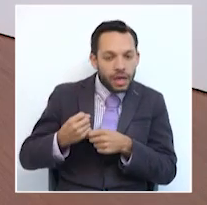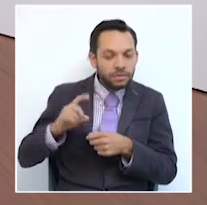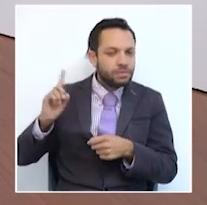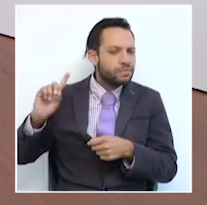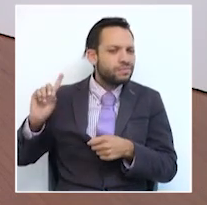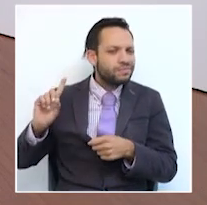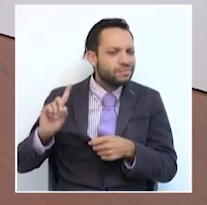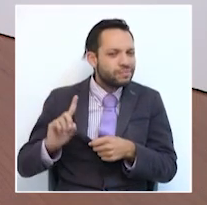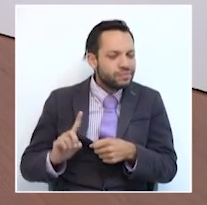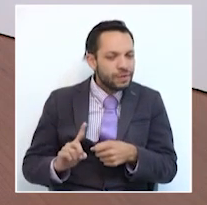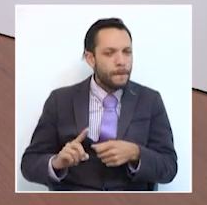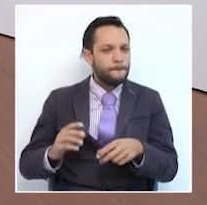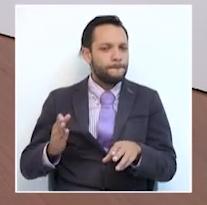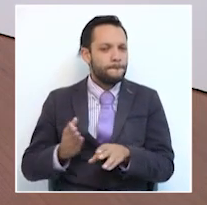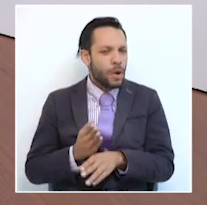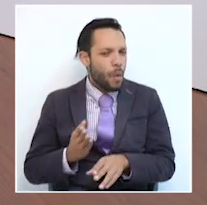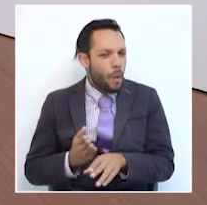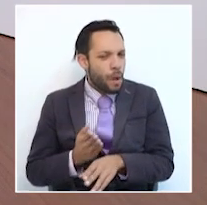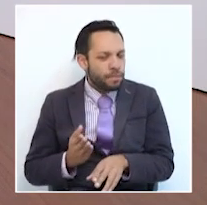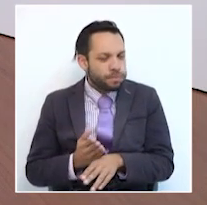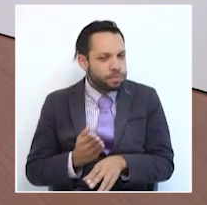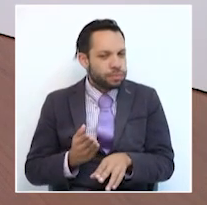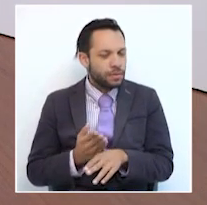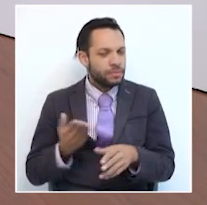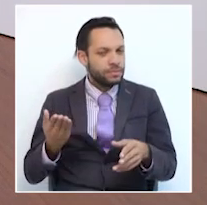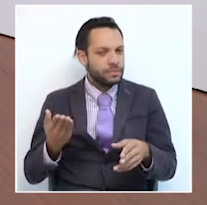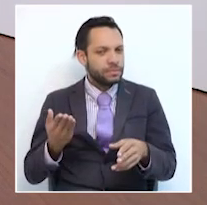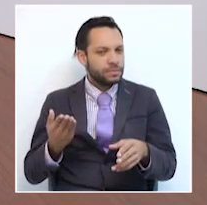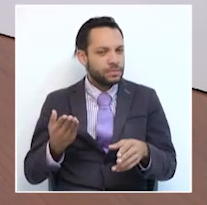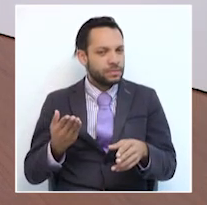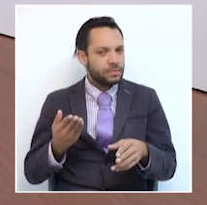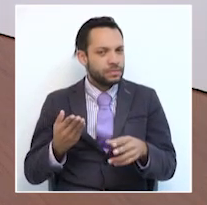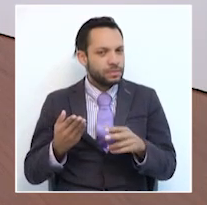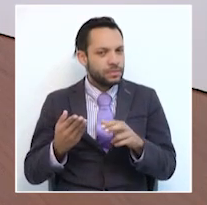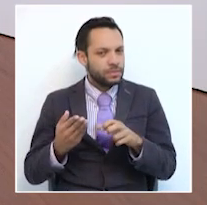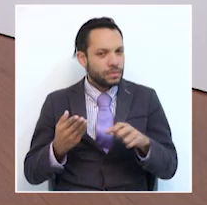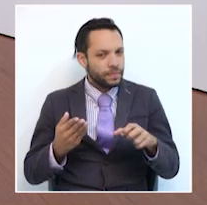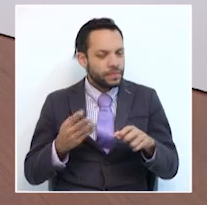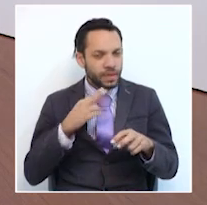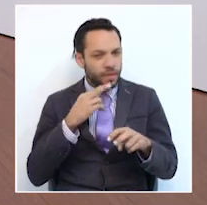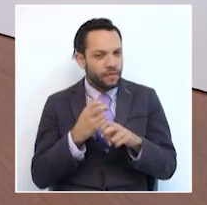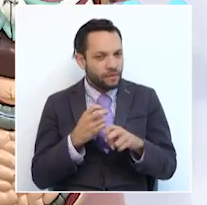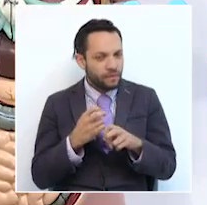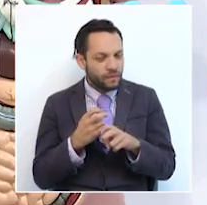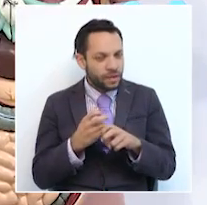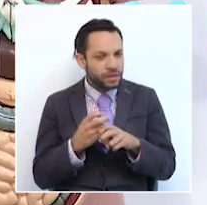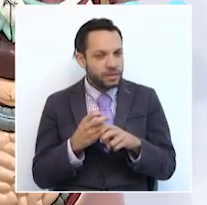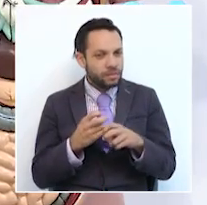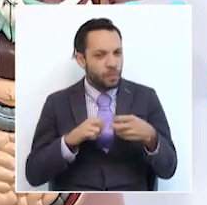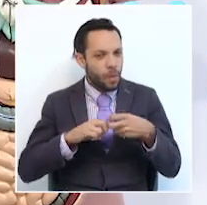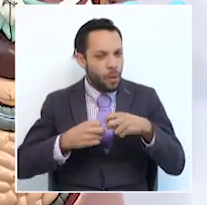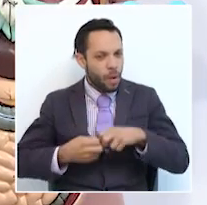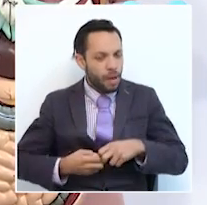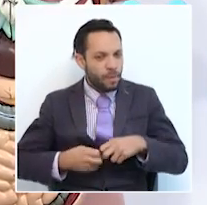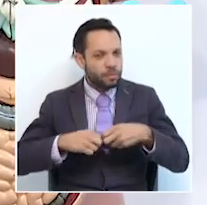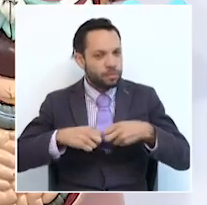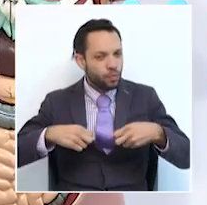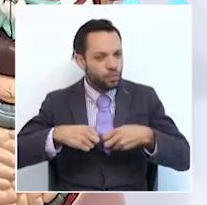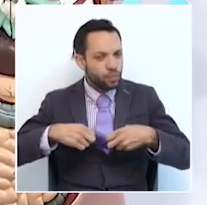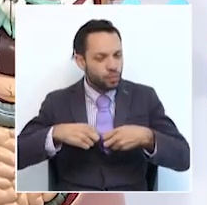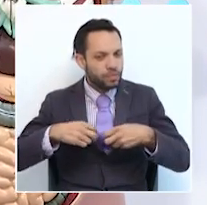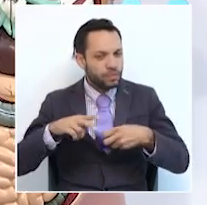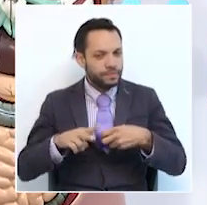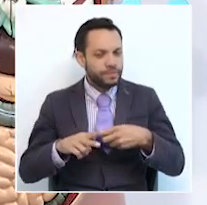una masectomía izquierda con vaciamiento axilar completa y debido a esa felicidad